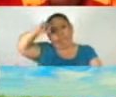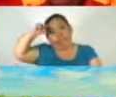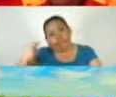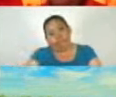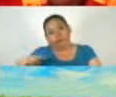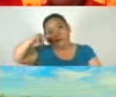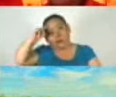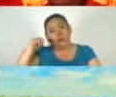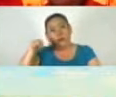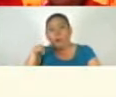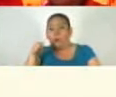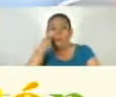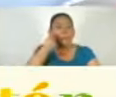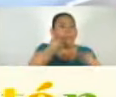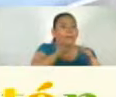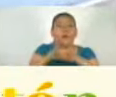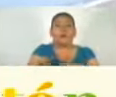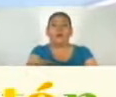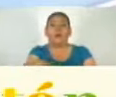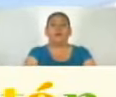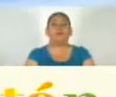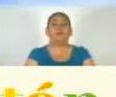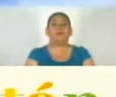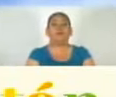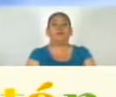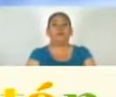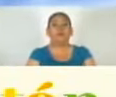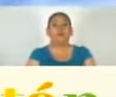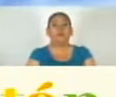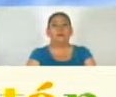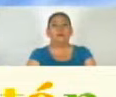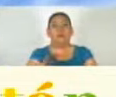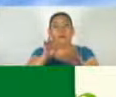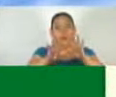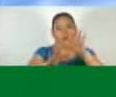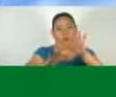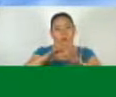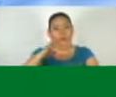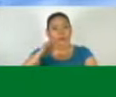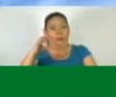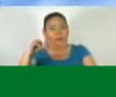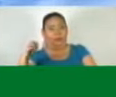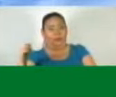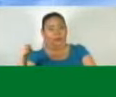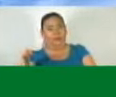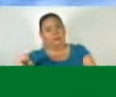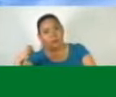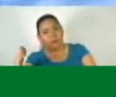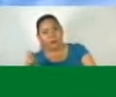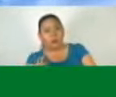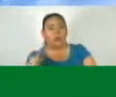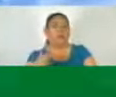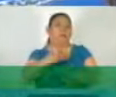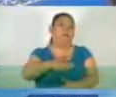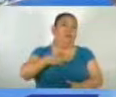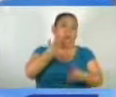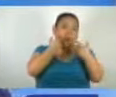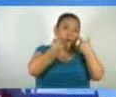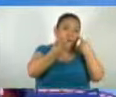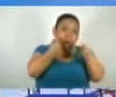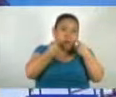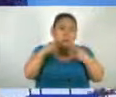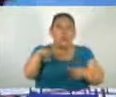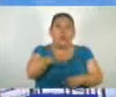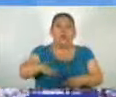uno de los lugares. Más de 900.000 personas han disfrutado de los diferentes destinos en El Salvador. Sibarlán